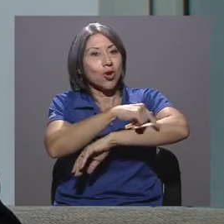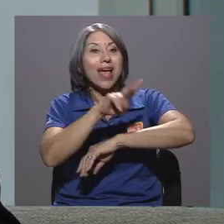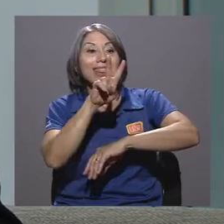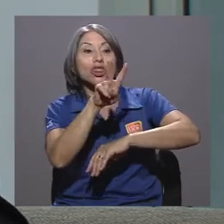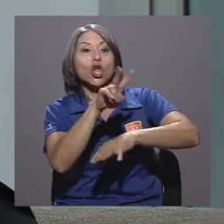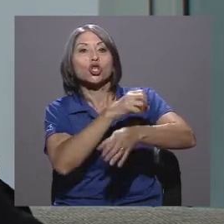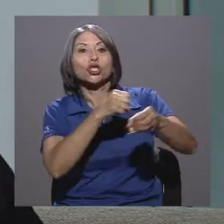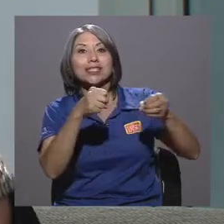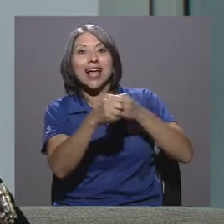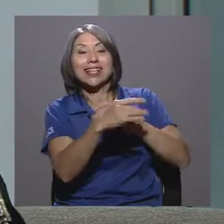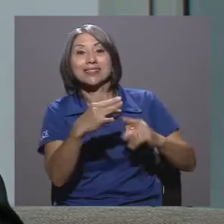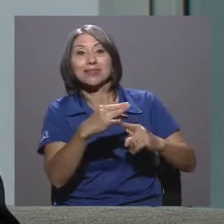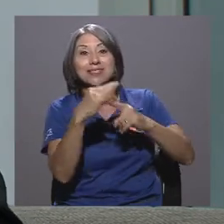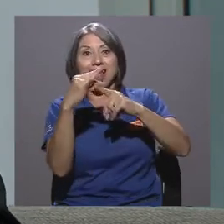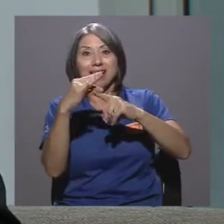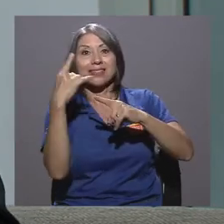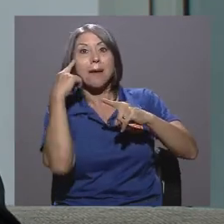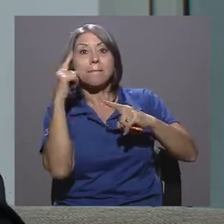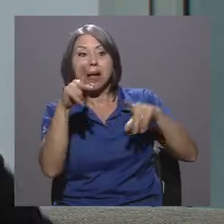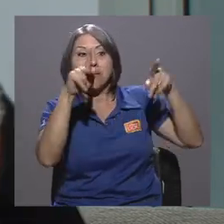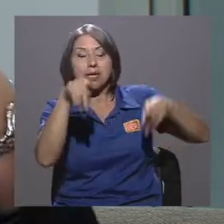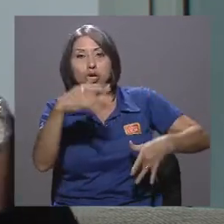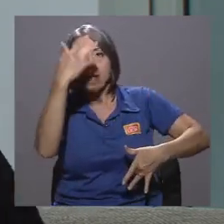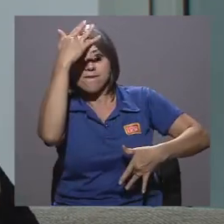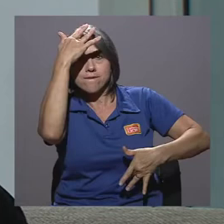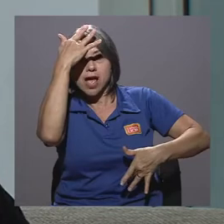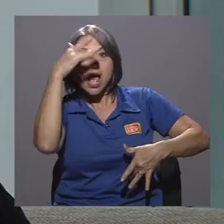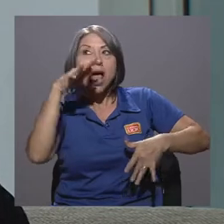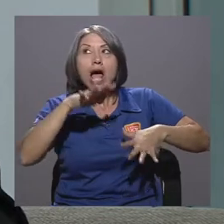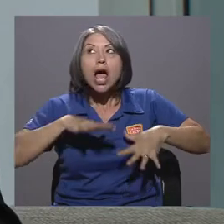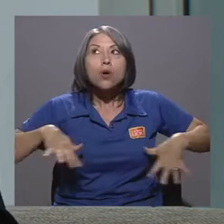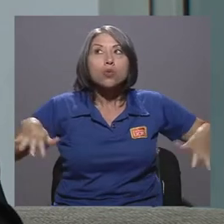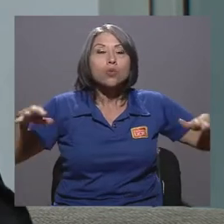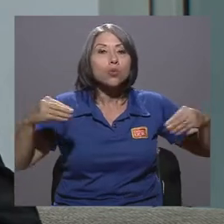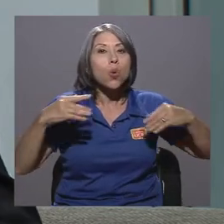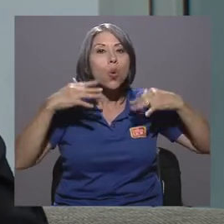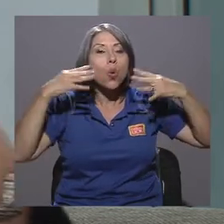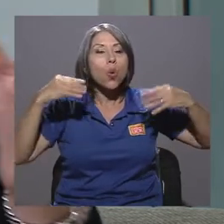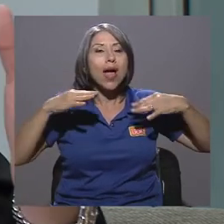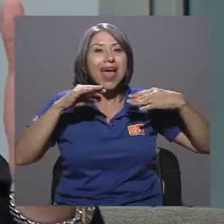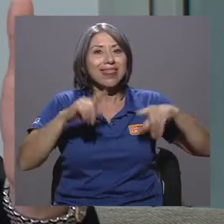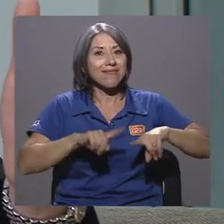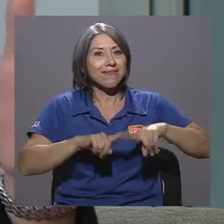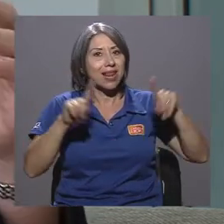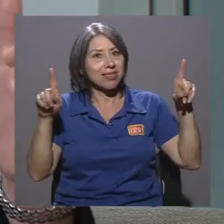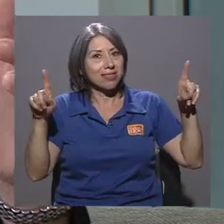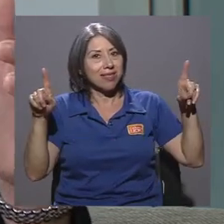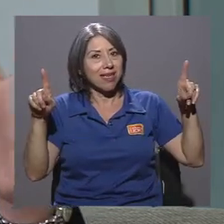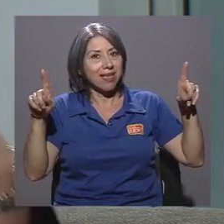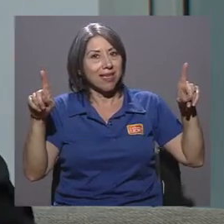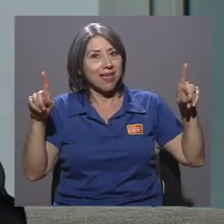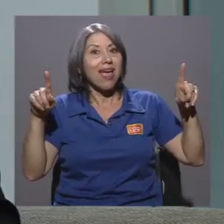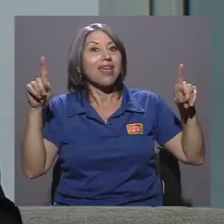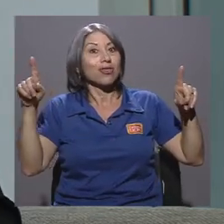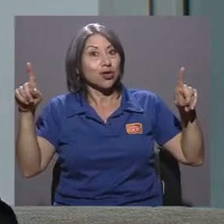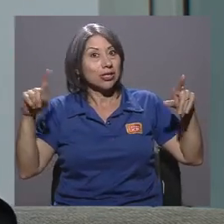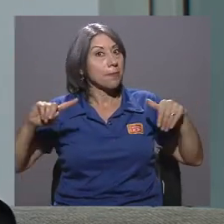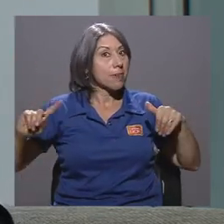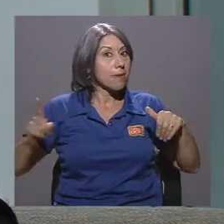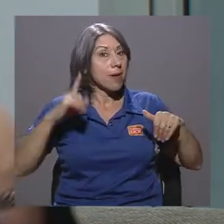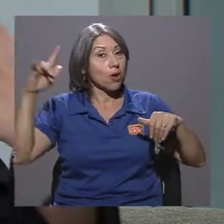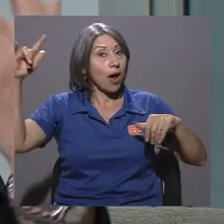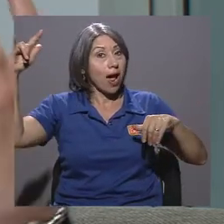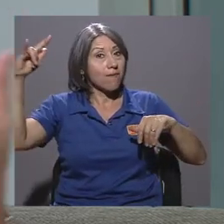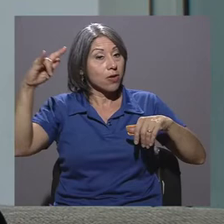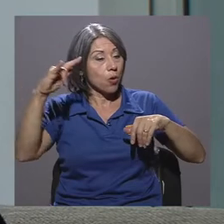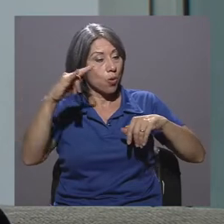salas especiales, incluso con una circulación de aire diferente. Hacen que el avión llegue a ese lugar. Primero van a